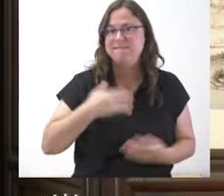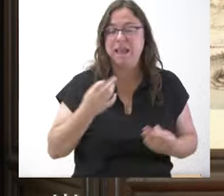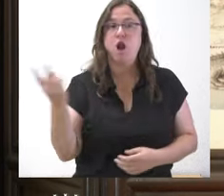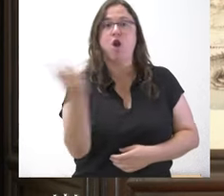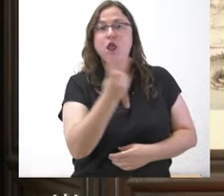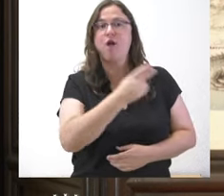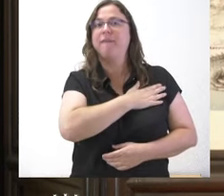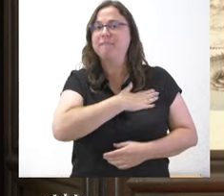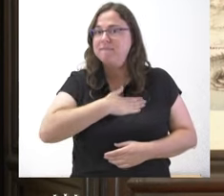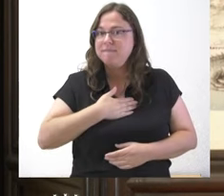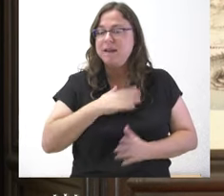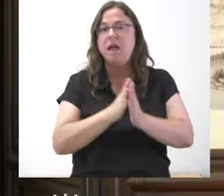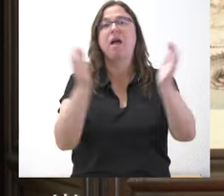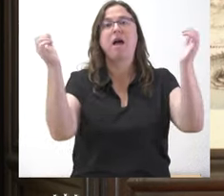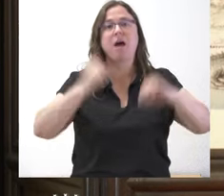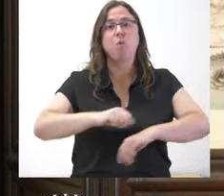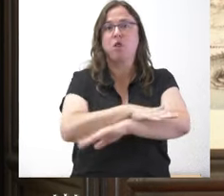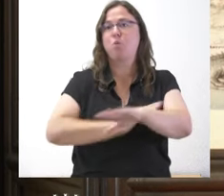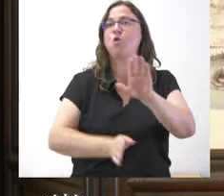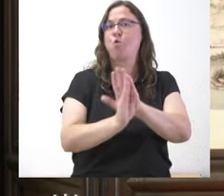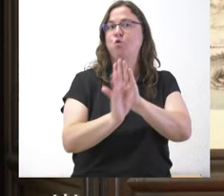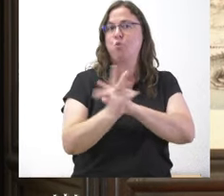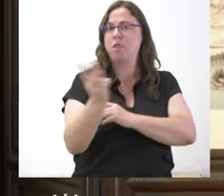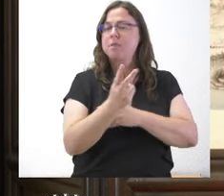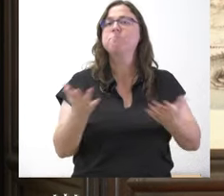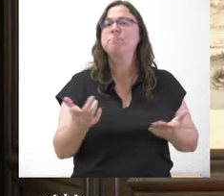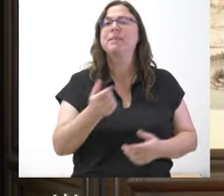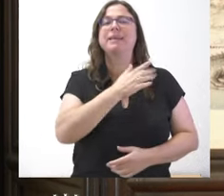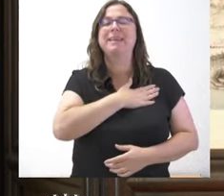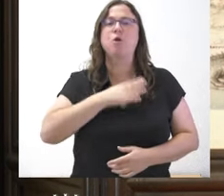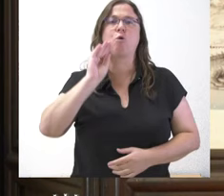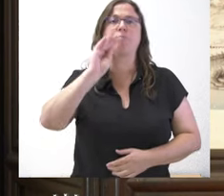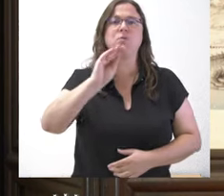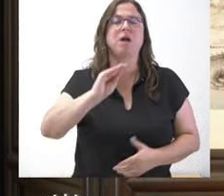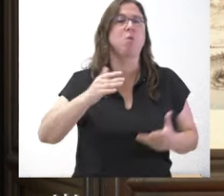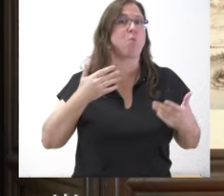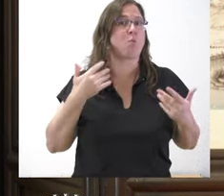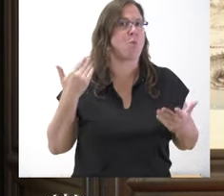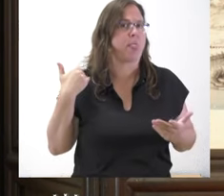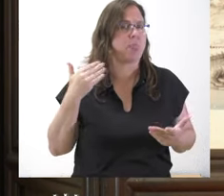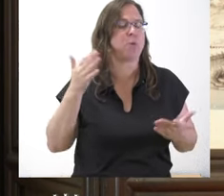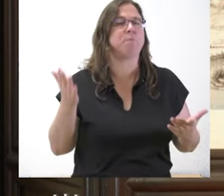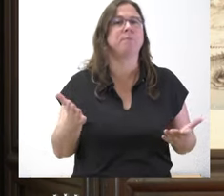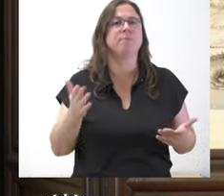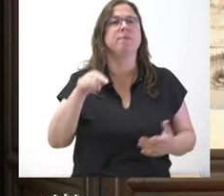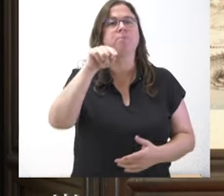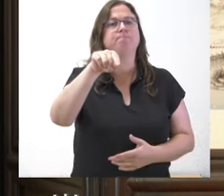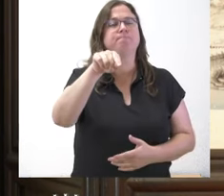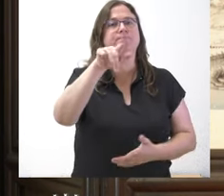partes era que el acuerdo de gobierno continuase me gustaría preguntarle en qué momento e